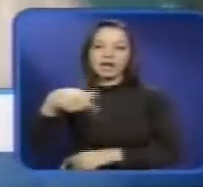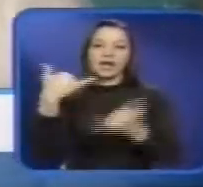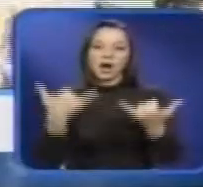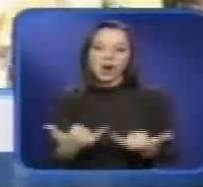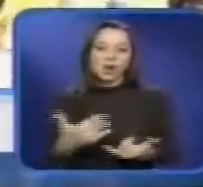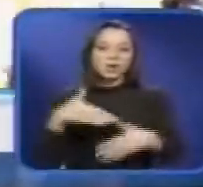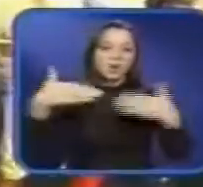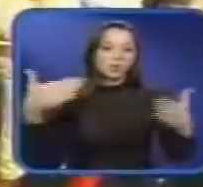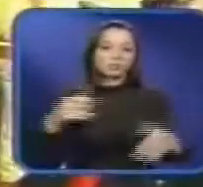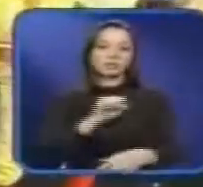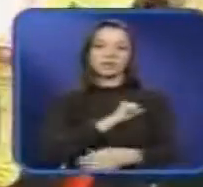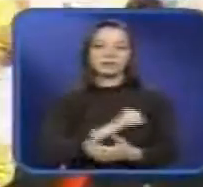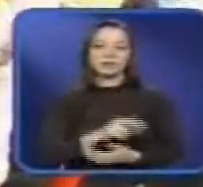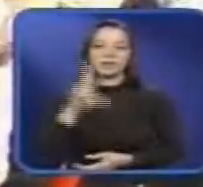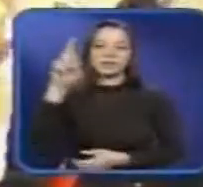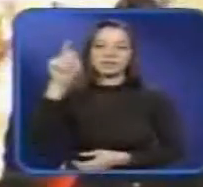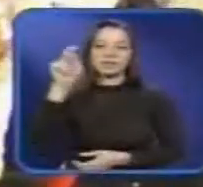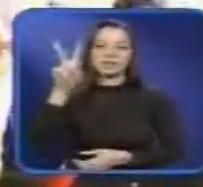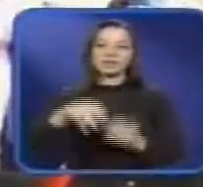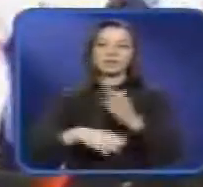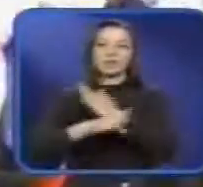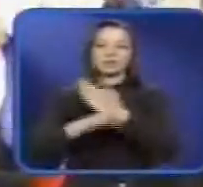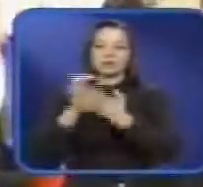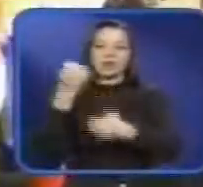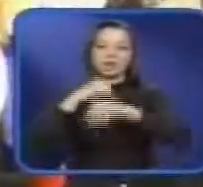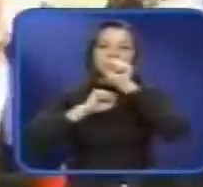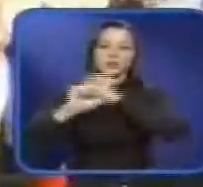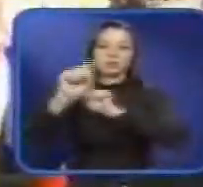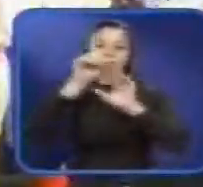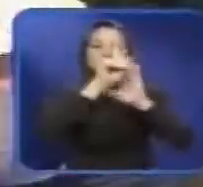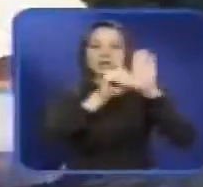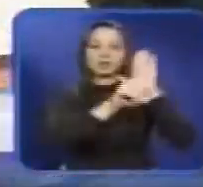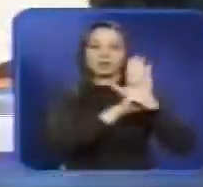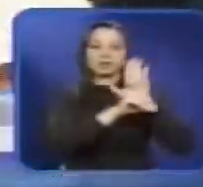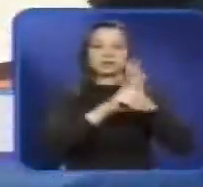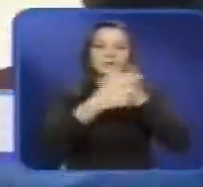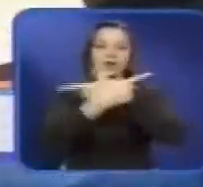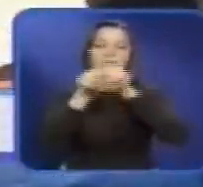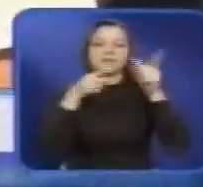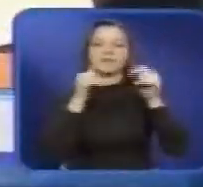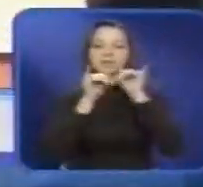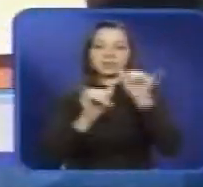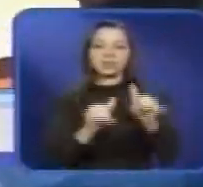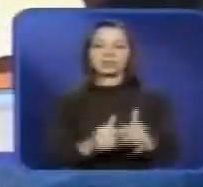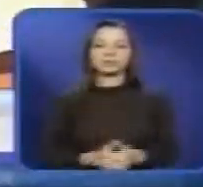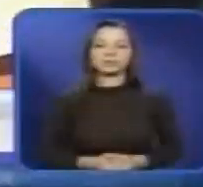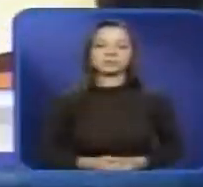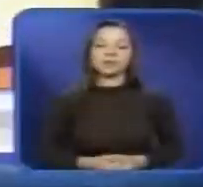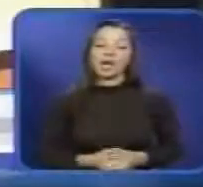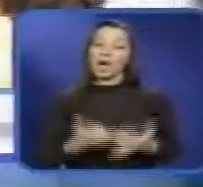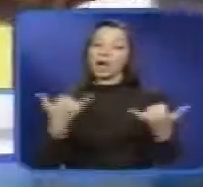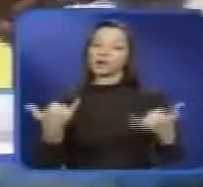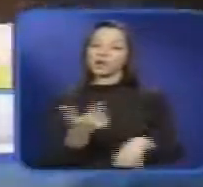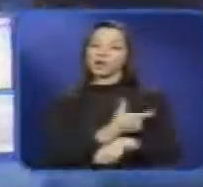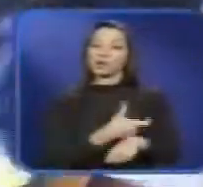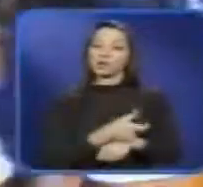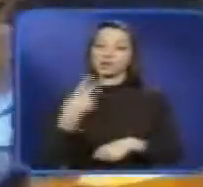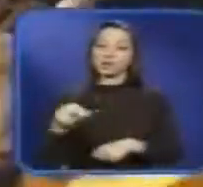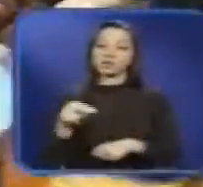y cuando sea radio caracas televisión continúa con lucha por el derecho a la libre información especialmente en el momento cuando el ejecutivo nacional